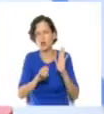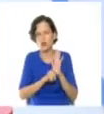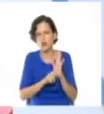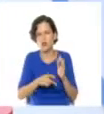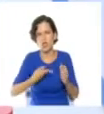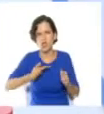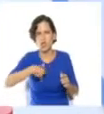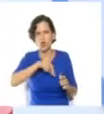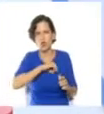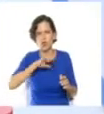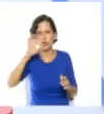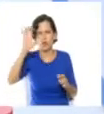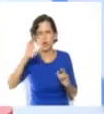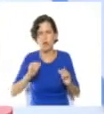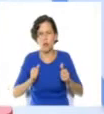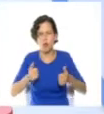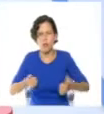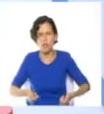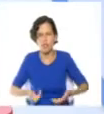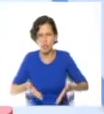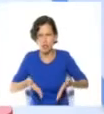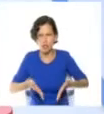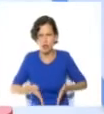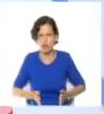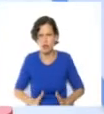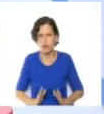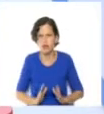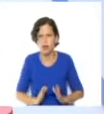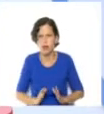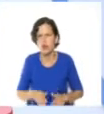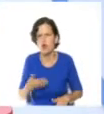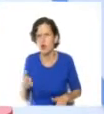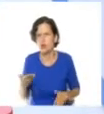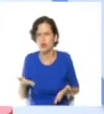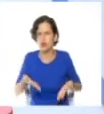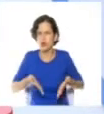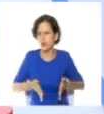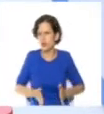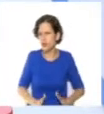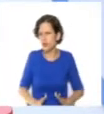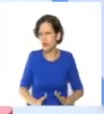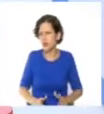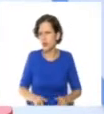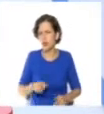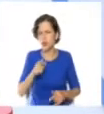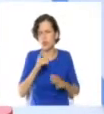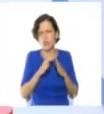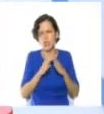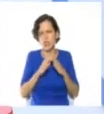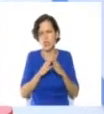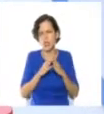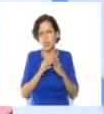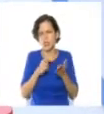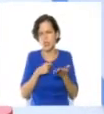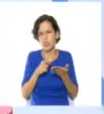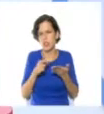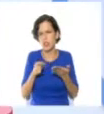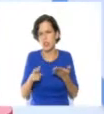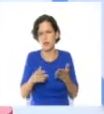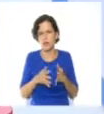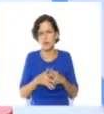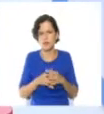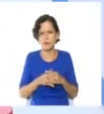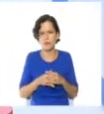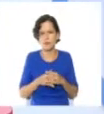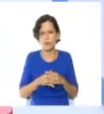país. Y vamos a partir de nuestros orígenes. ¿Y cuáles son nuestros orígenes? Queridos compañeros que están en casa, papel y lápiz, papá